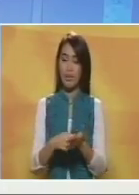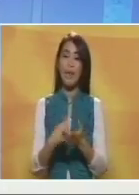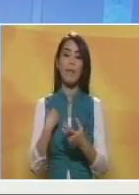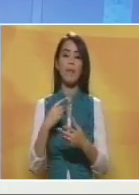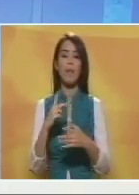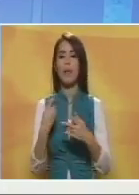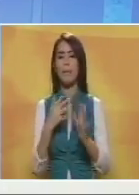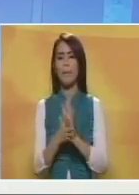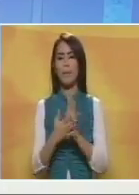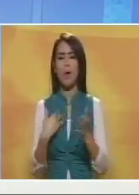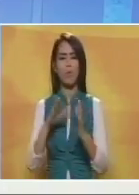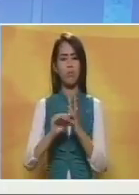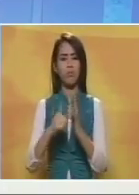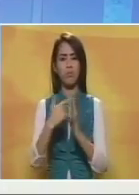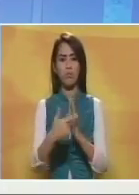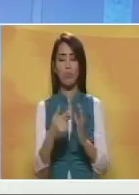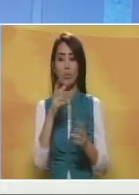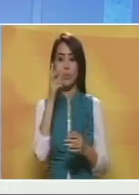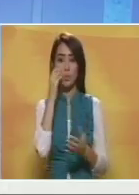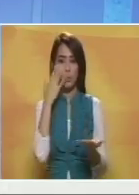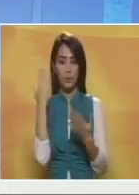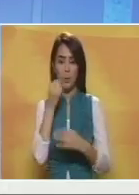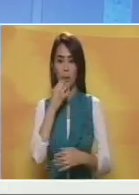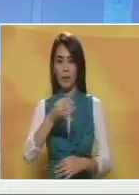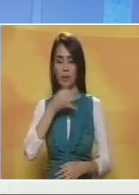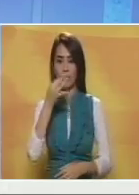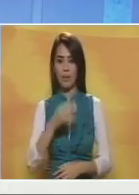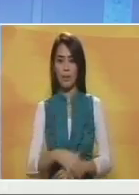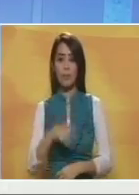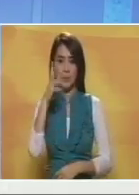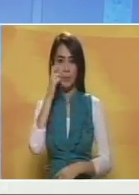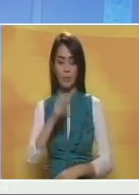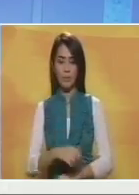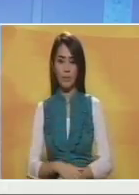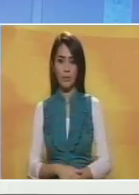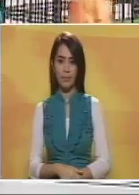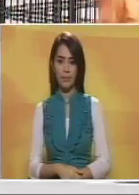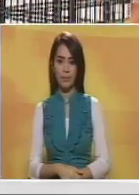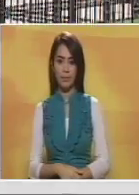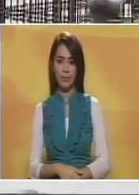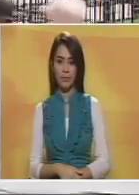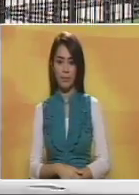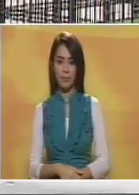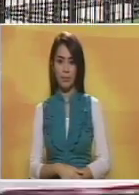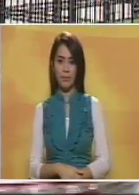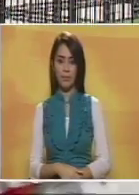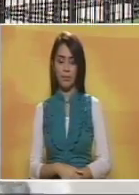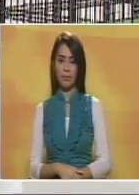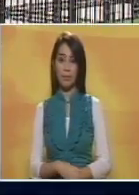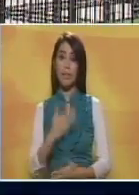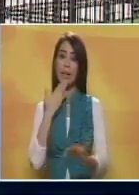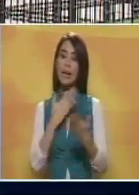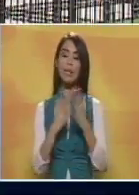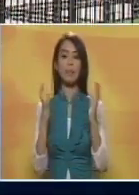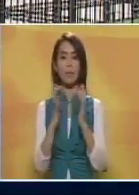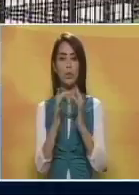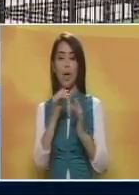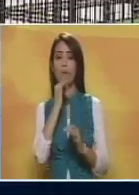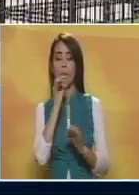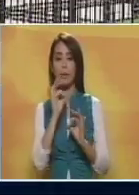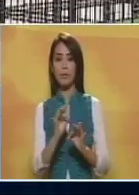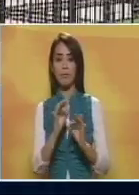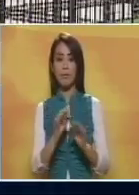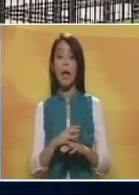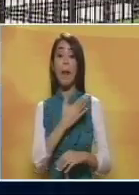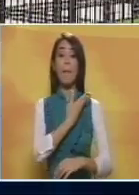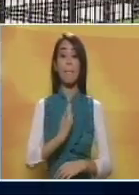producto de la corrupción. Manuel Covela nos cuenta más. Muy buenas tardes, Manuel, te escuchamos. Así es, gracias por este